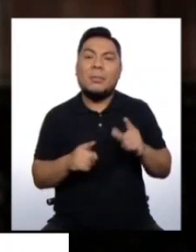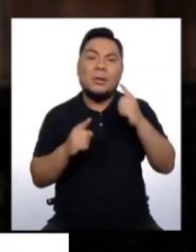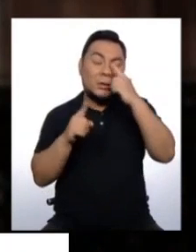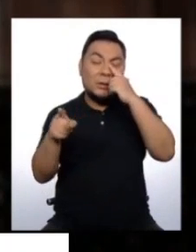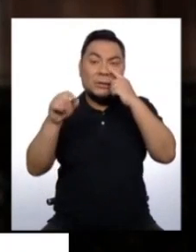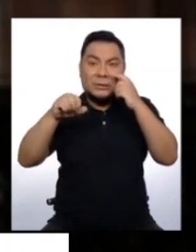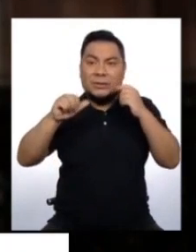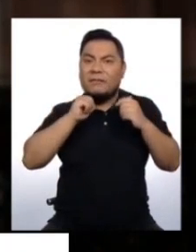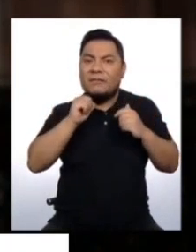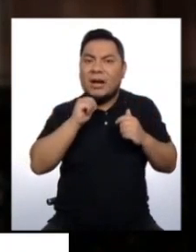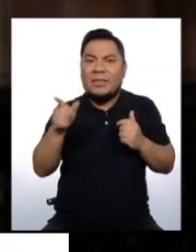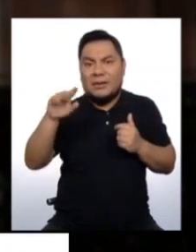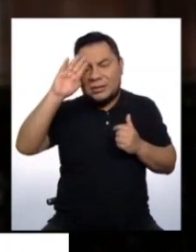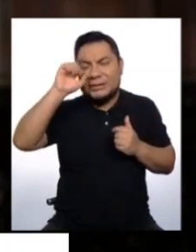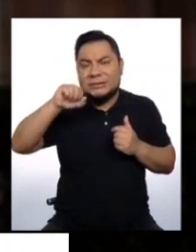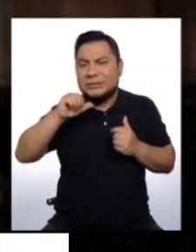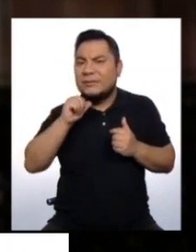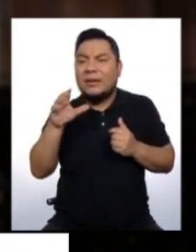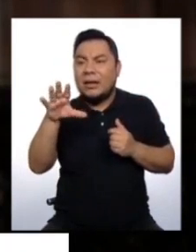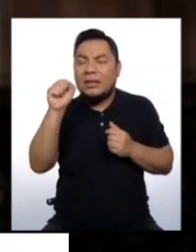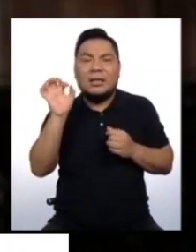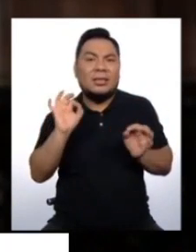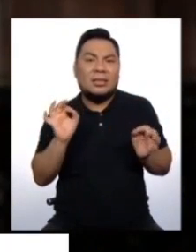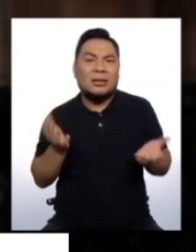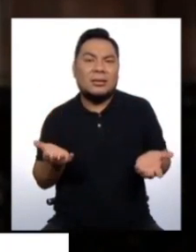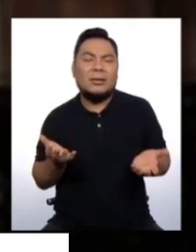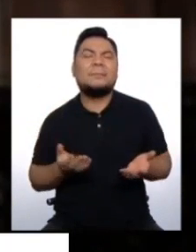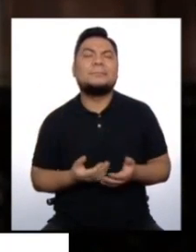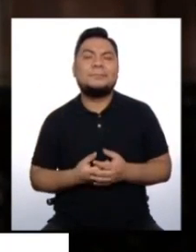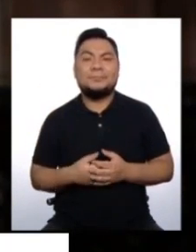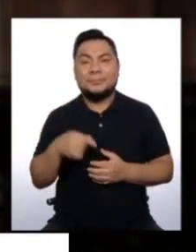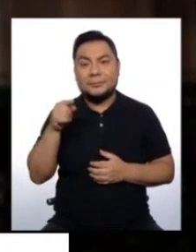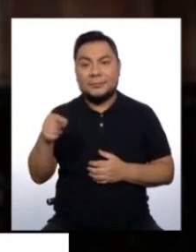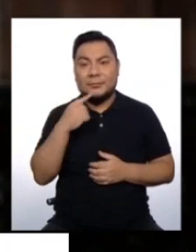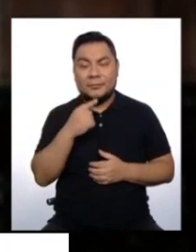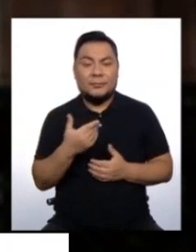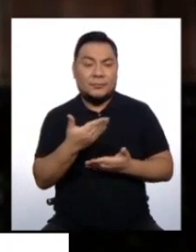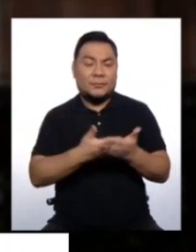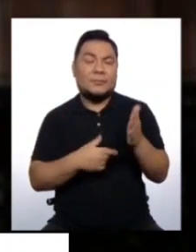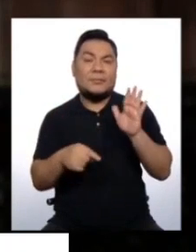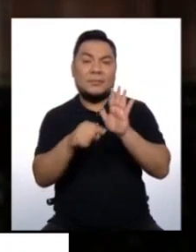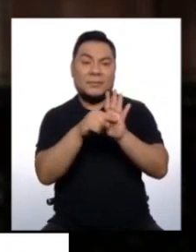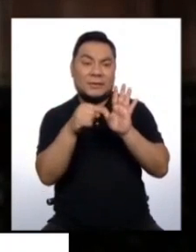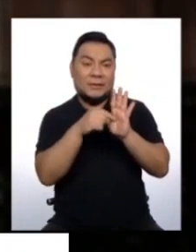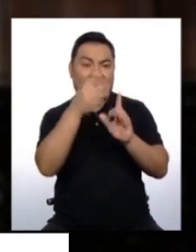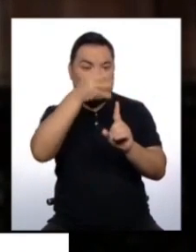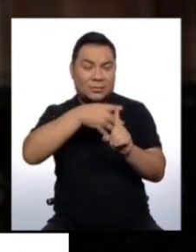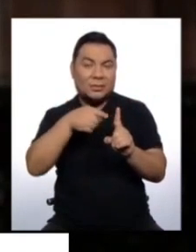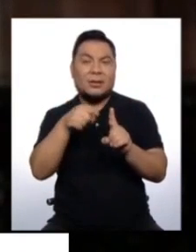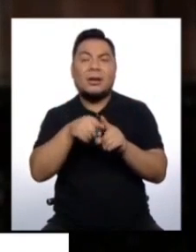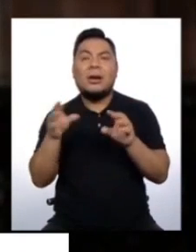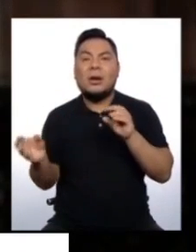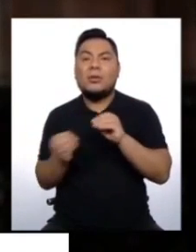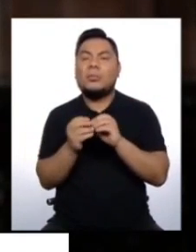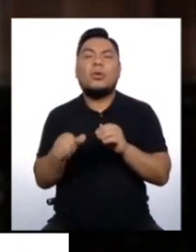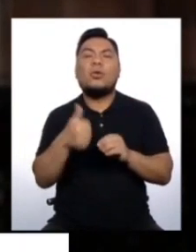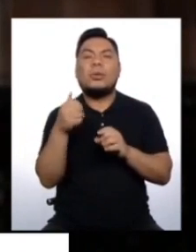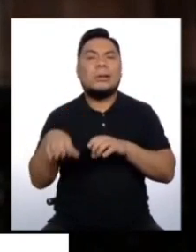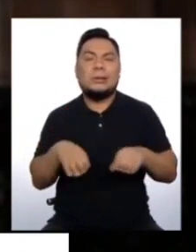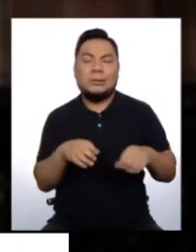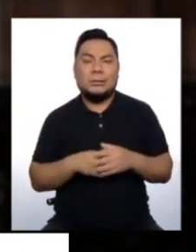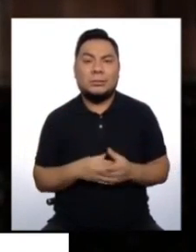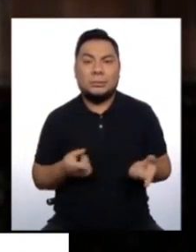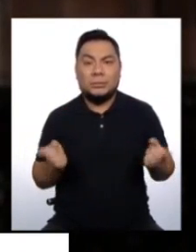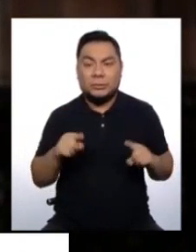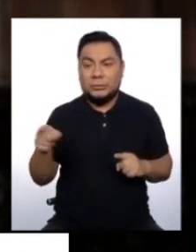como positiva por la prueba? Este tamizaje es complementado con otras acciones. Una vez que